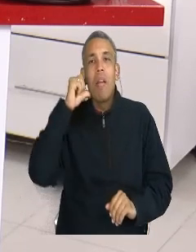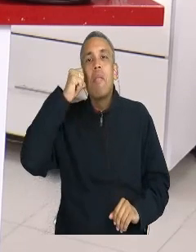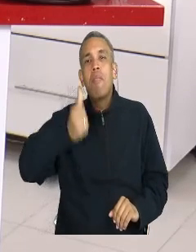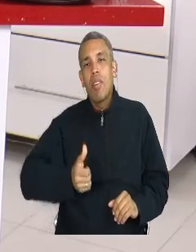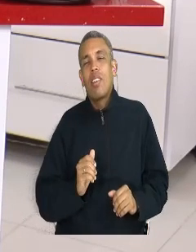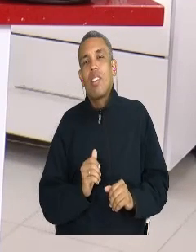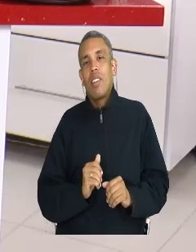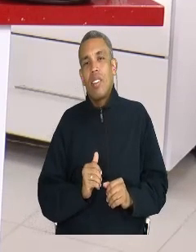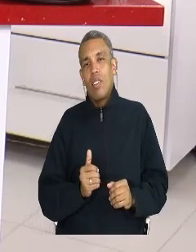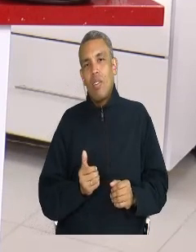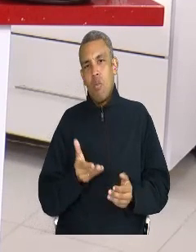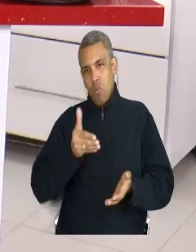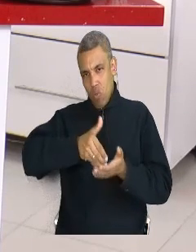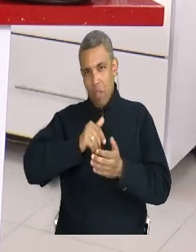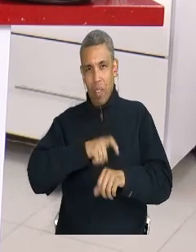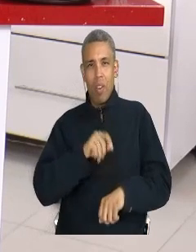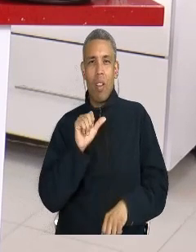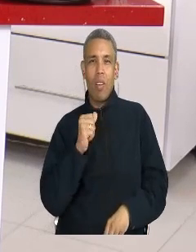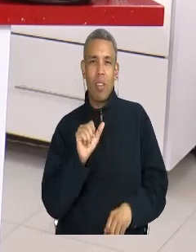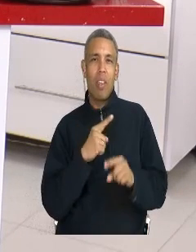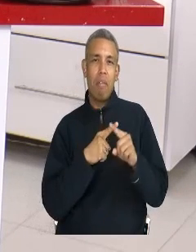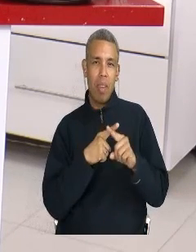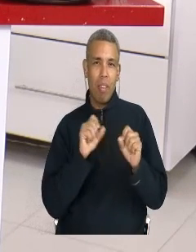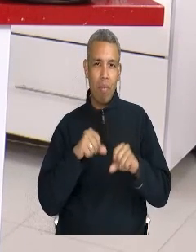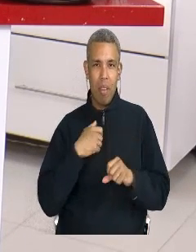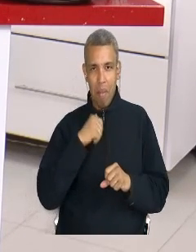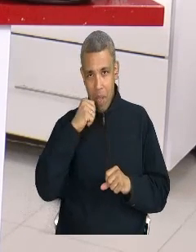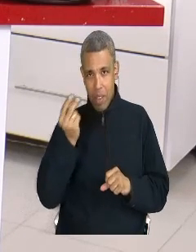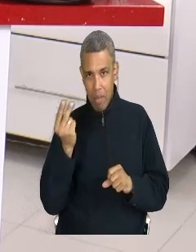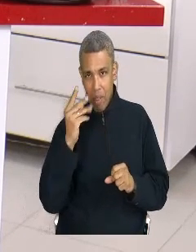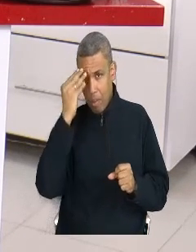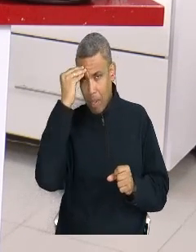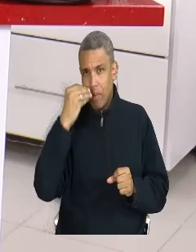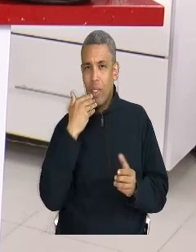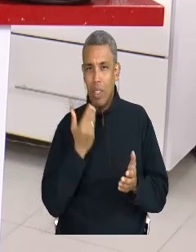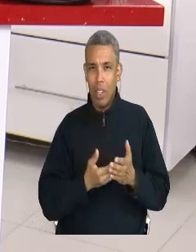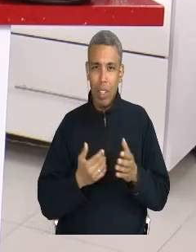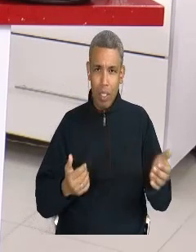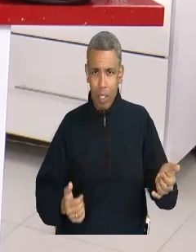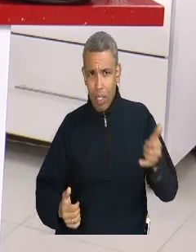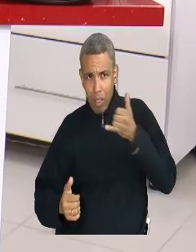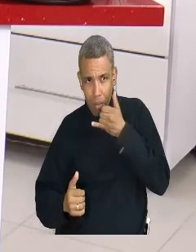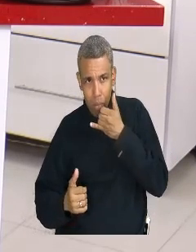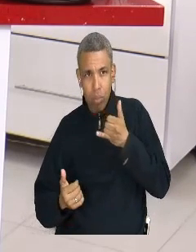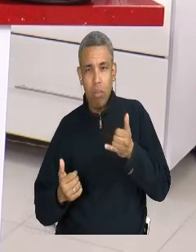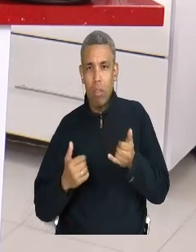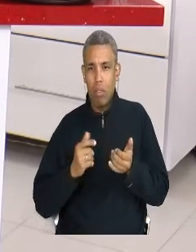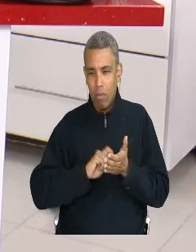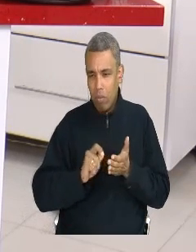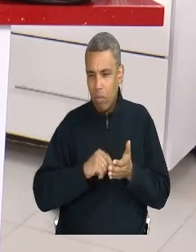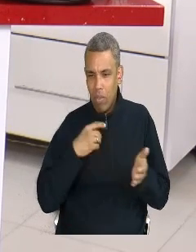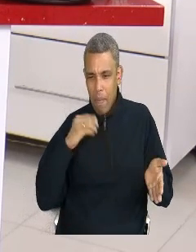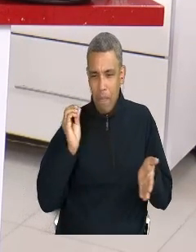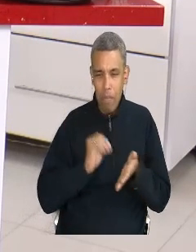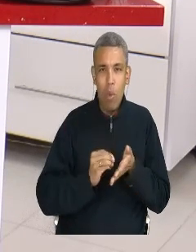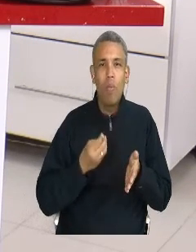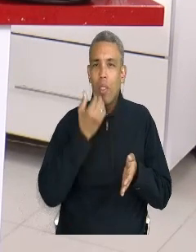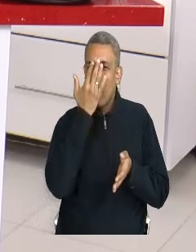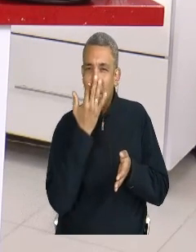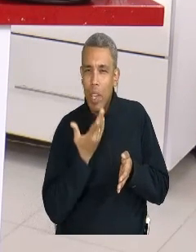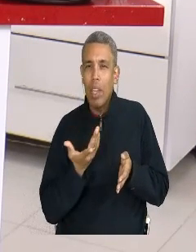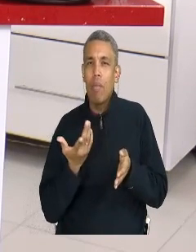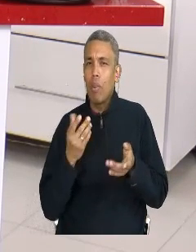programa. Invitarlos a que nos sigan, que nos llamen a la línea telefónica, que nos escriban cualquier sugerencia, cualquier